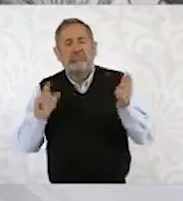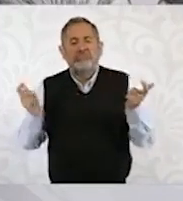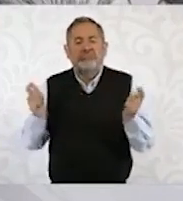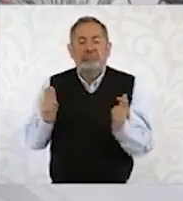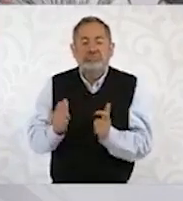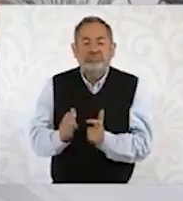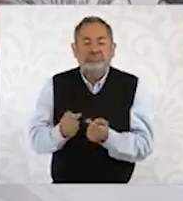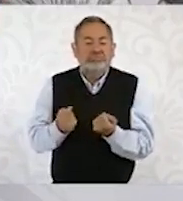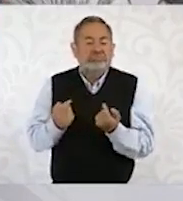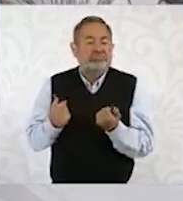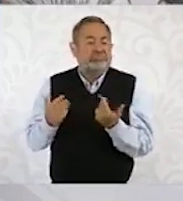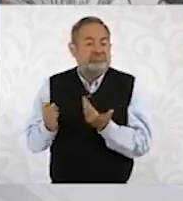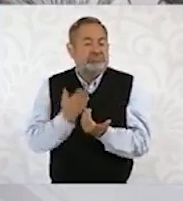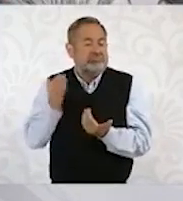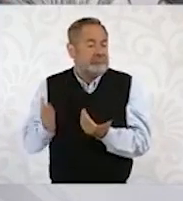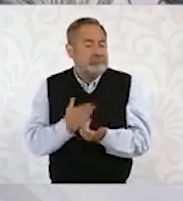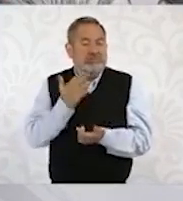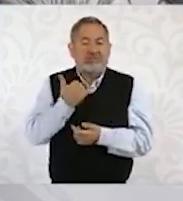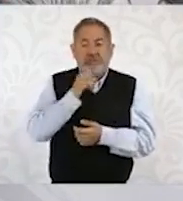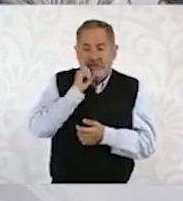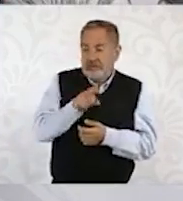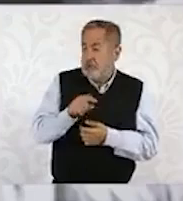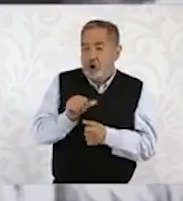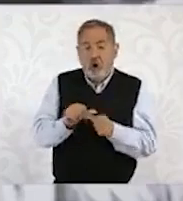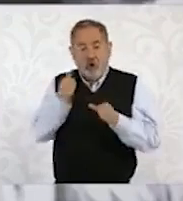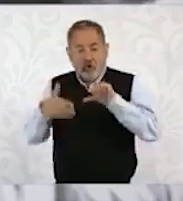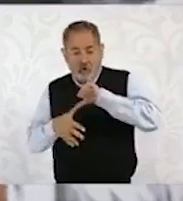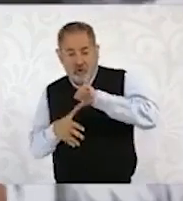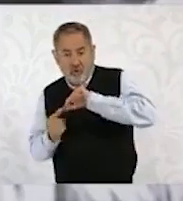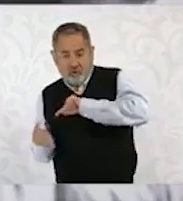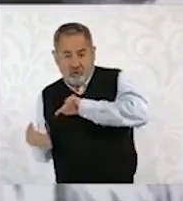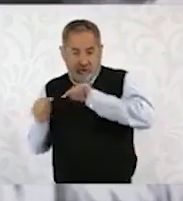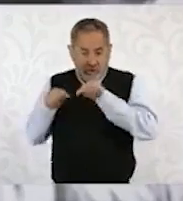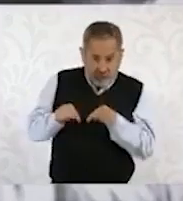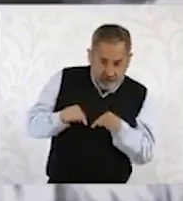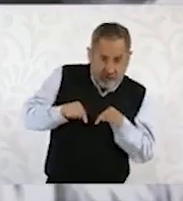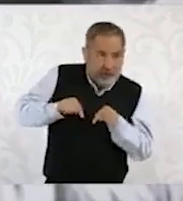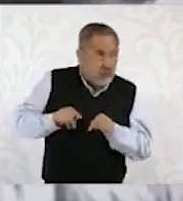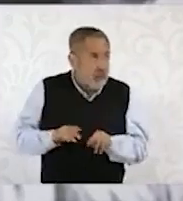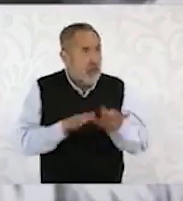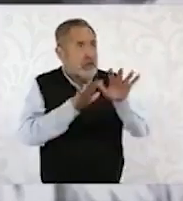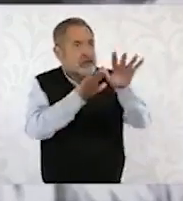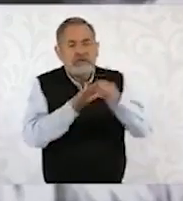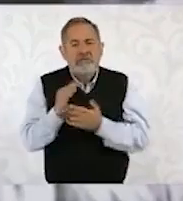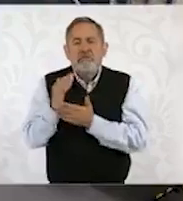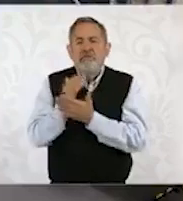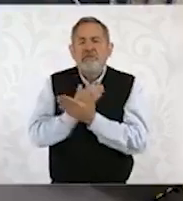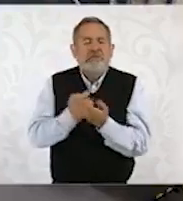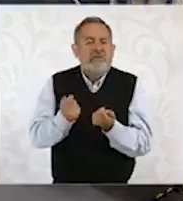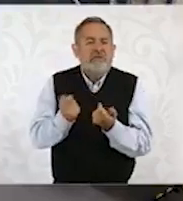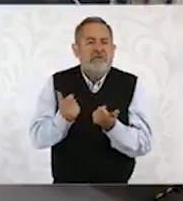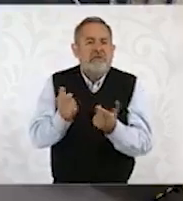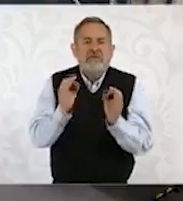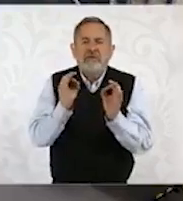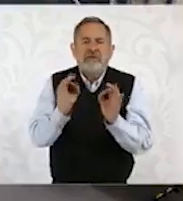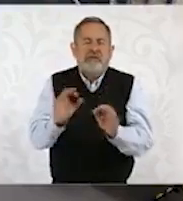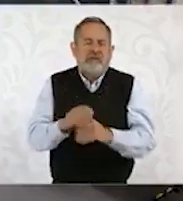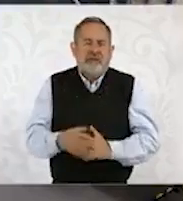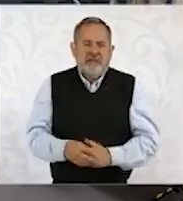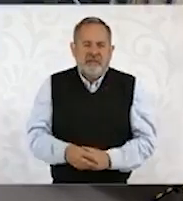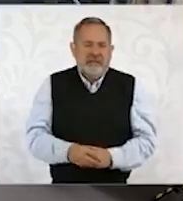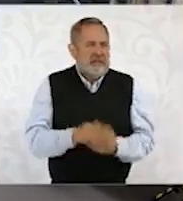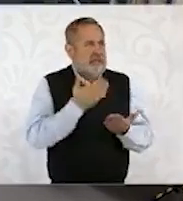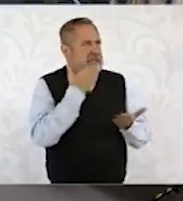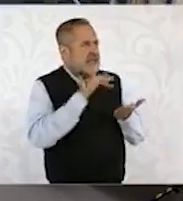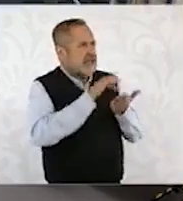allá, y también ha venido frenando el flujo migratorio de Centroamérica y de Sudamérica hacia el norte del país. Muy bien, gracias. En